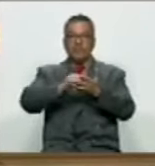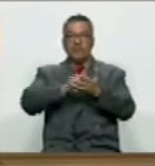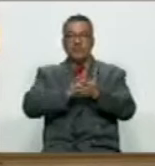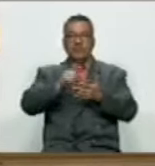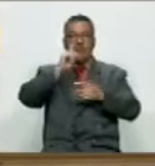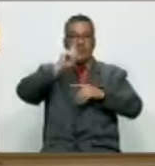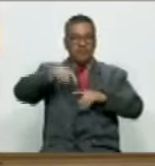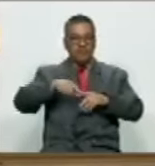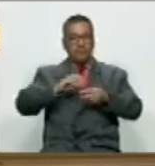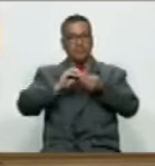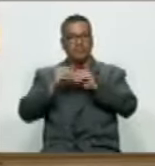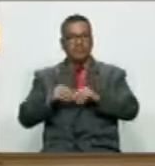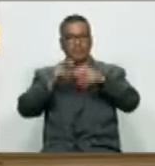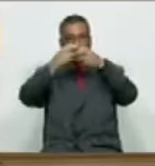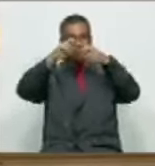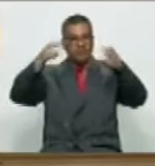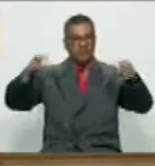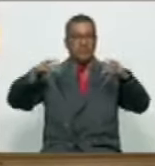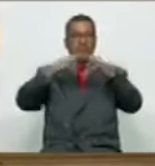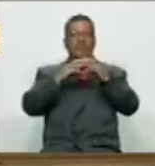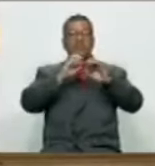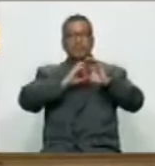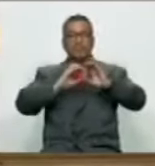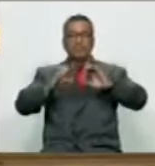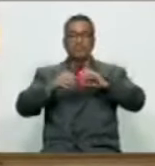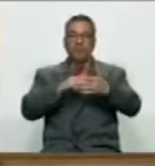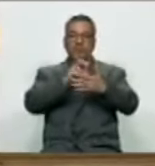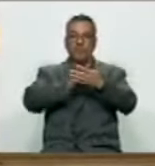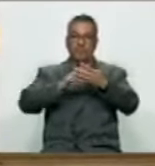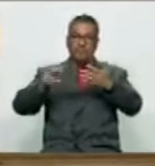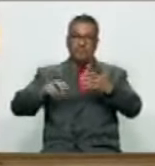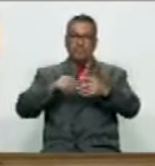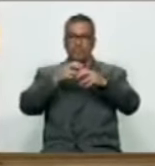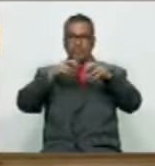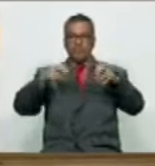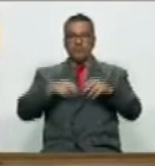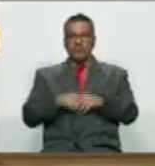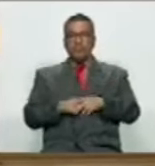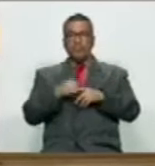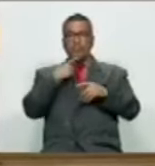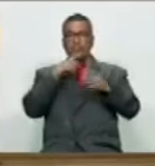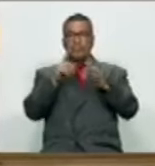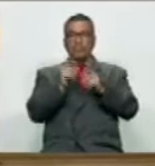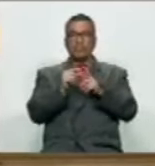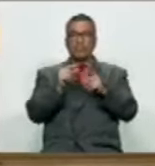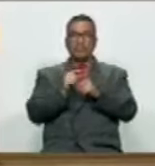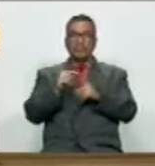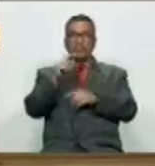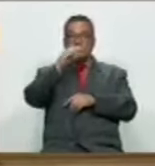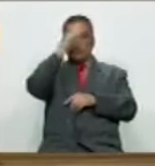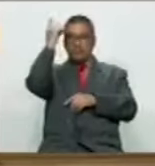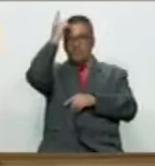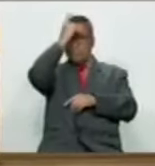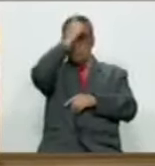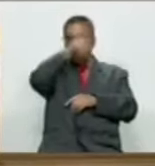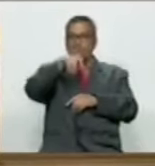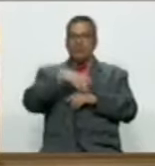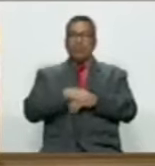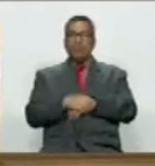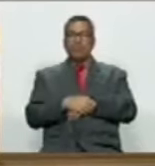así como las denominaciones de los títulos, capítulos, acápites y epígrafe. Dejo en el derecho de palabra al diputado Diosdado Cabello